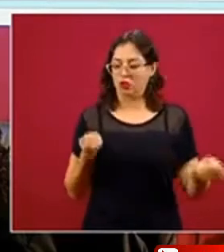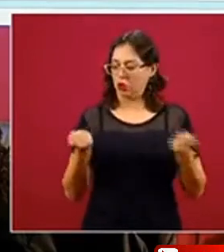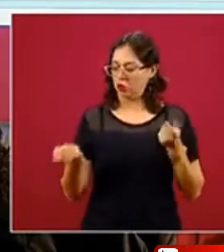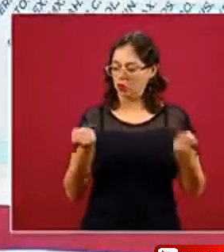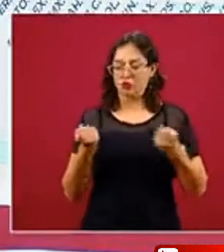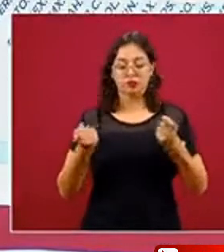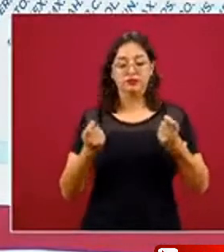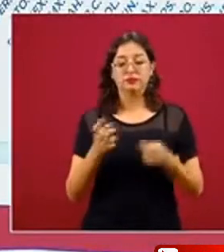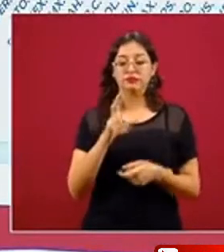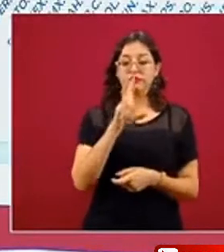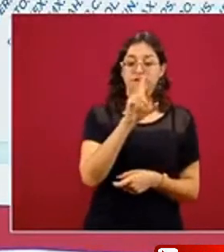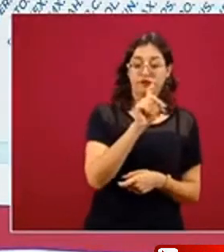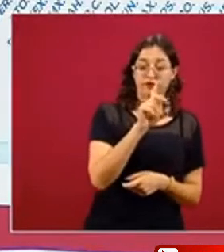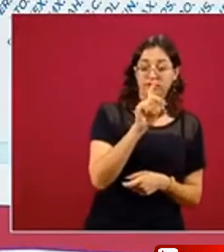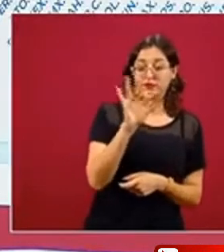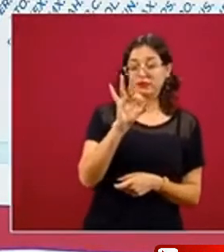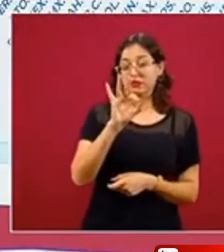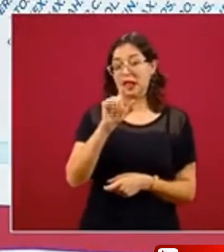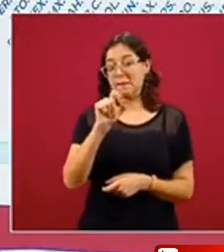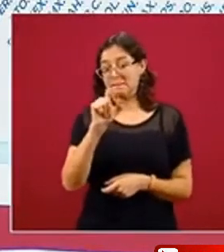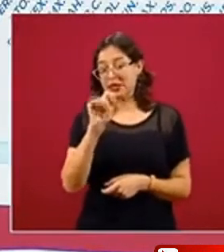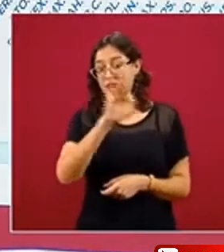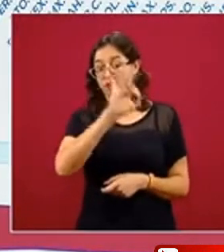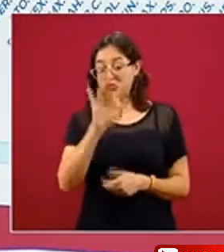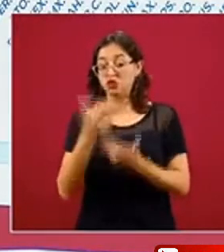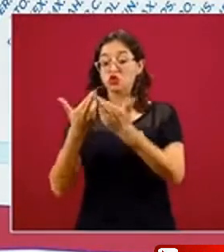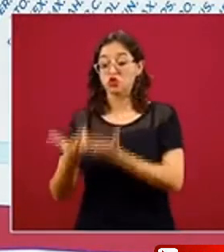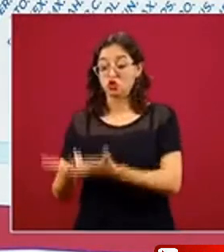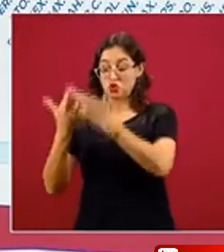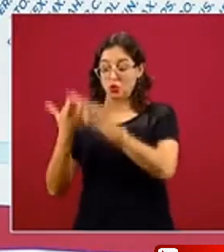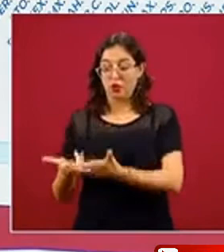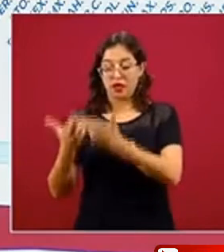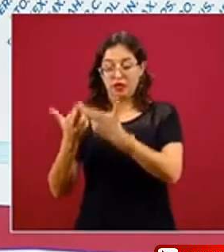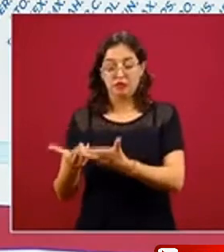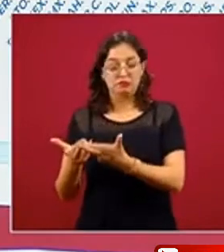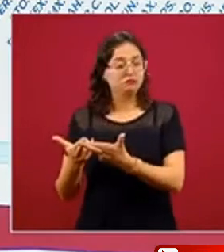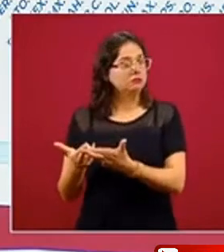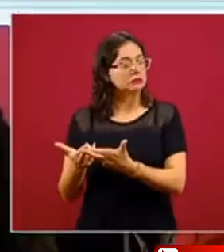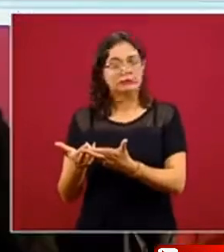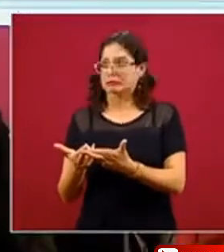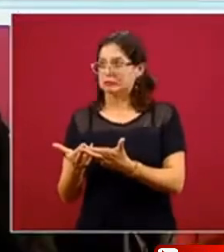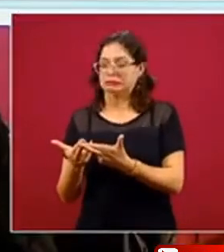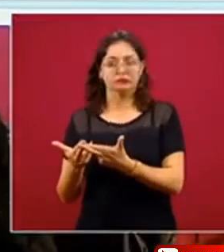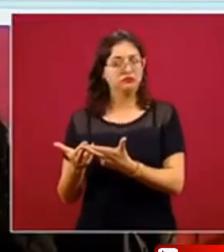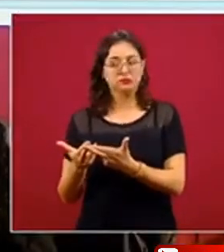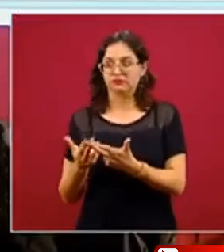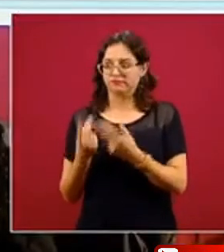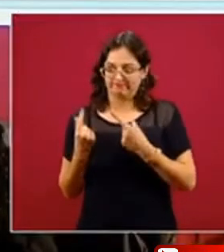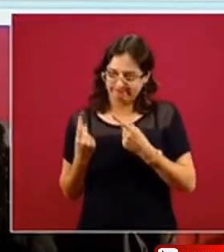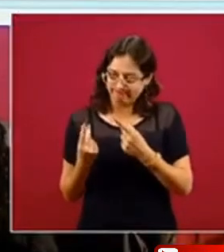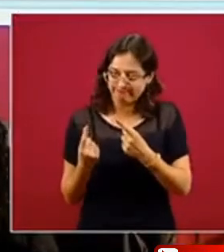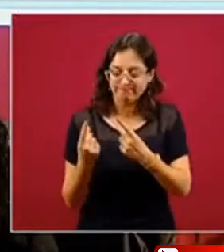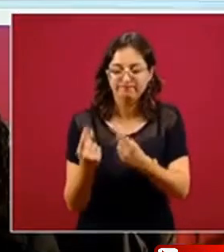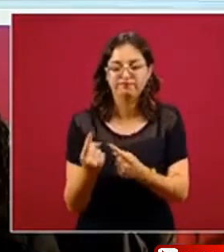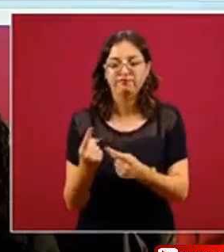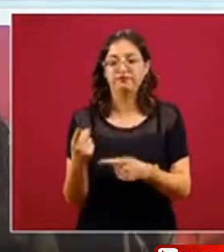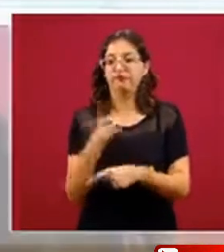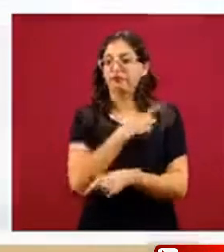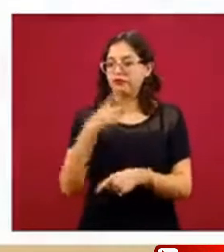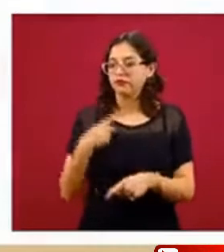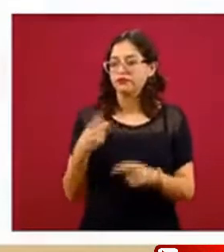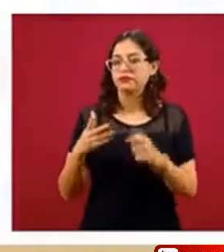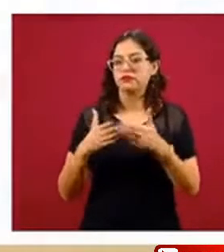seguridad, entre 30 y 20% de disponibilidad. Es demasiado poco, y entonces actuamos y